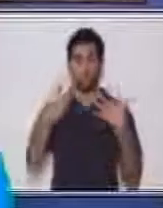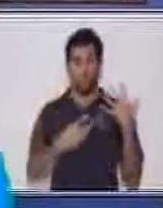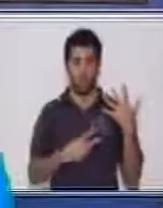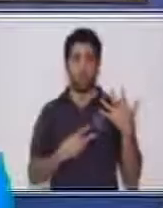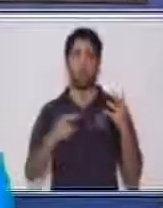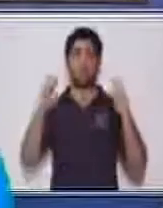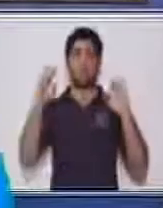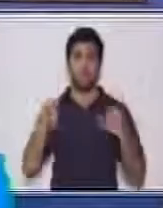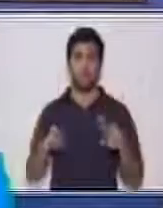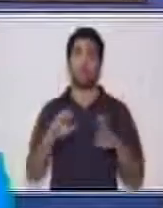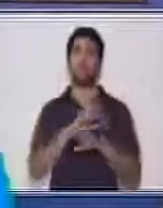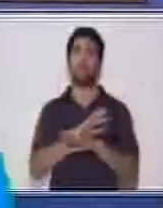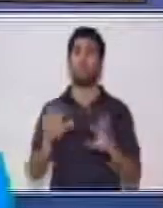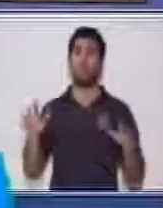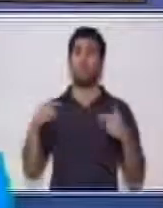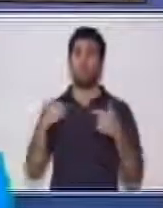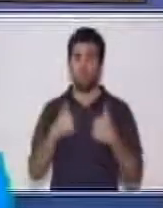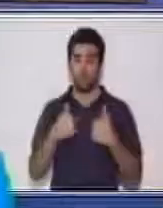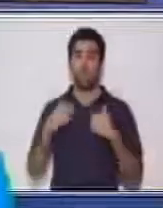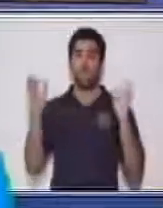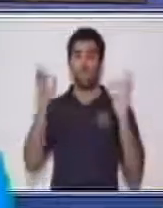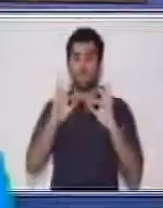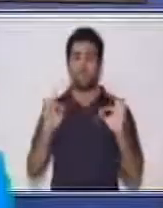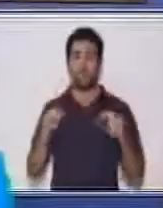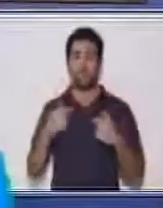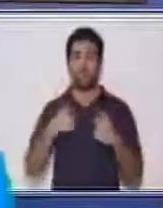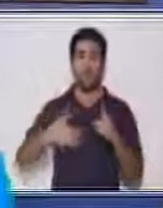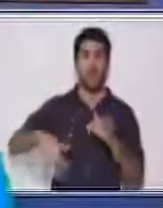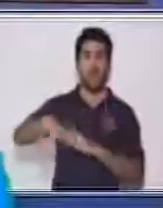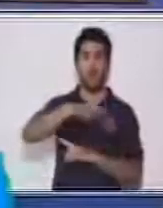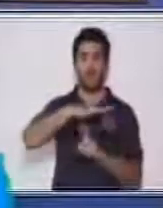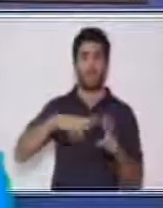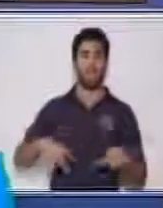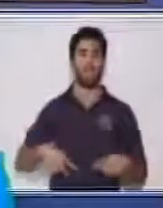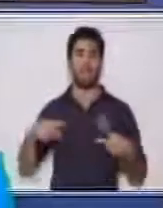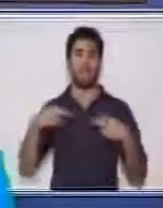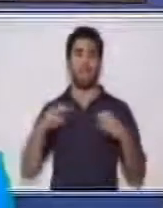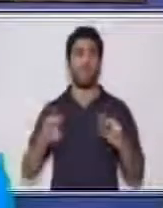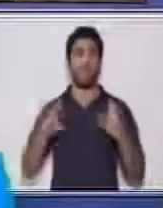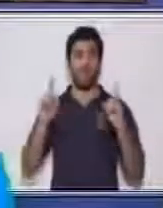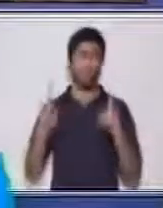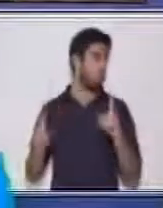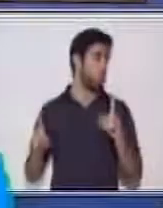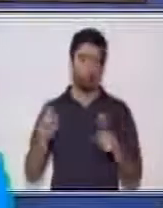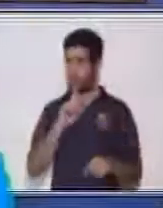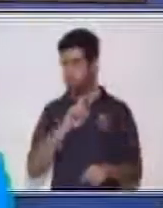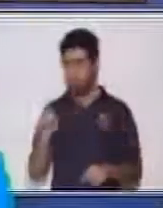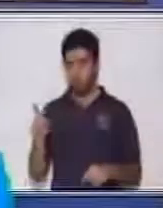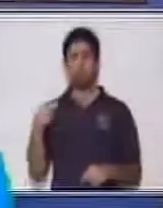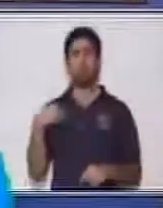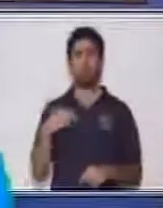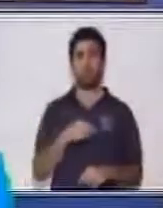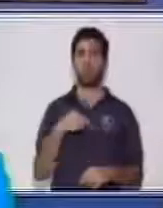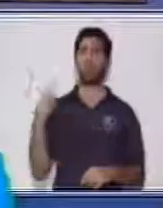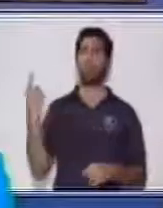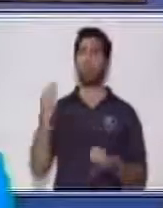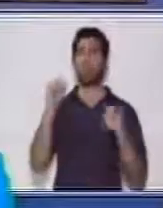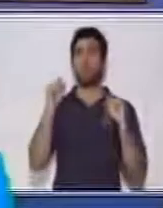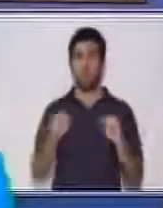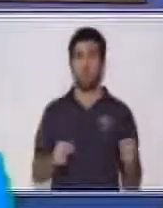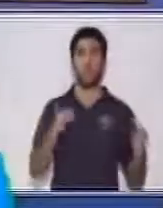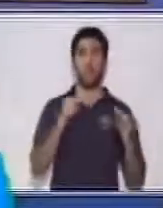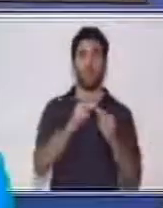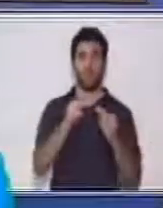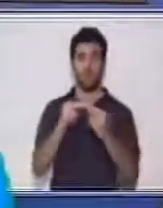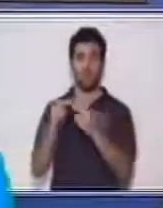depende únicamente de su comunidad, de su contexto o su educación. Todas las personas podemos conocer diferentes tipos